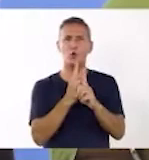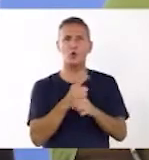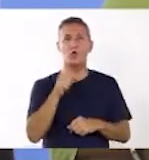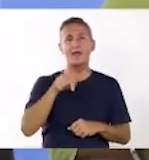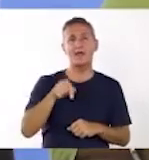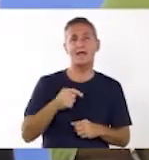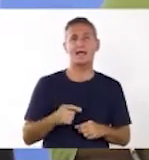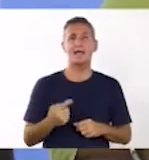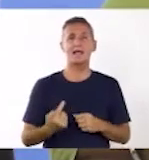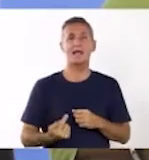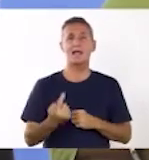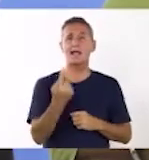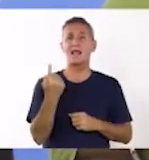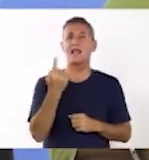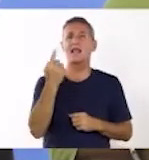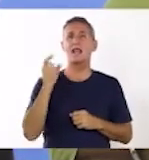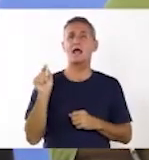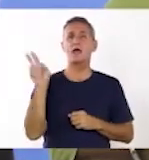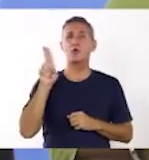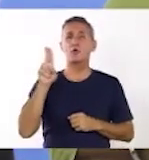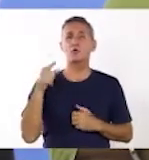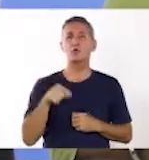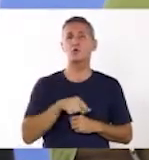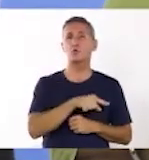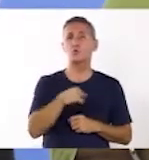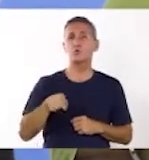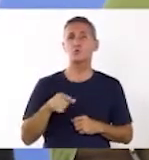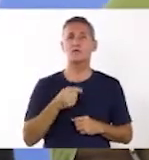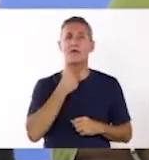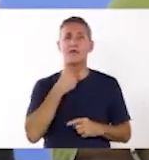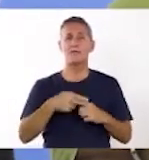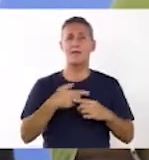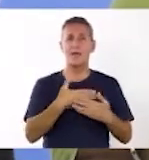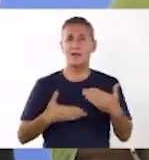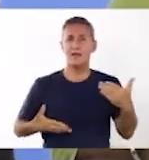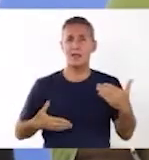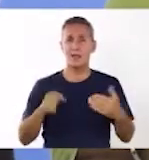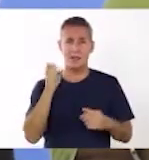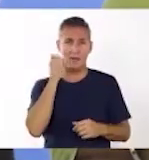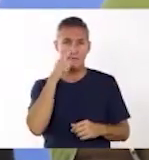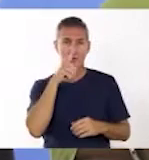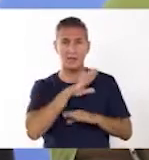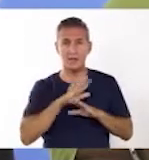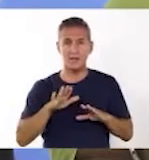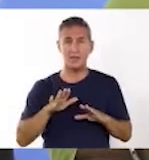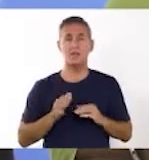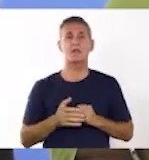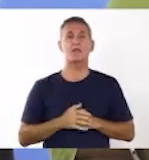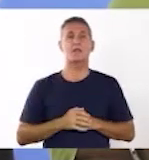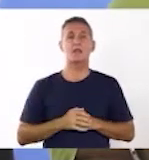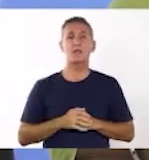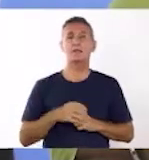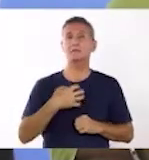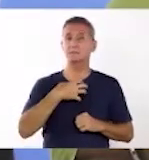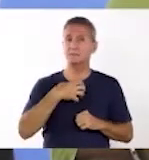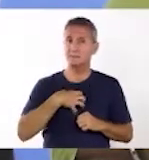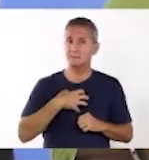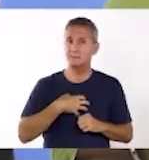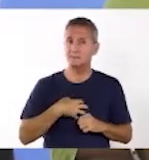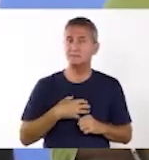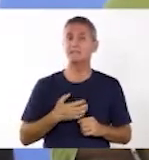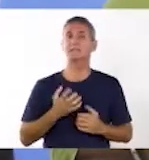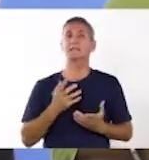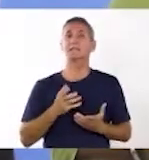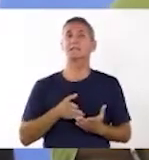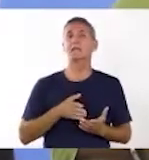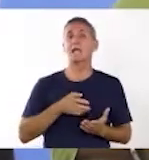encuentros. Estas van a ser las únicas unidades que ustedes van a examinar en su prueba final. Por tanto,